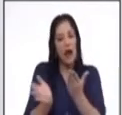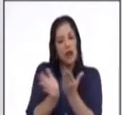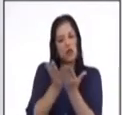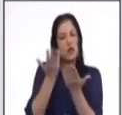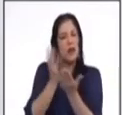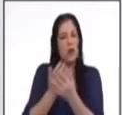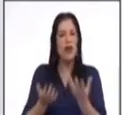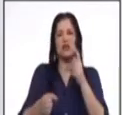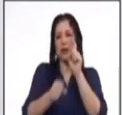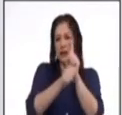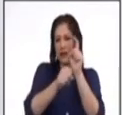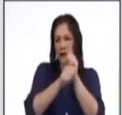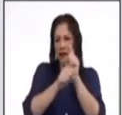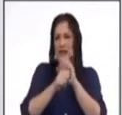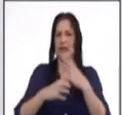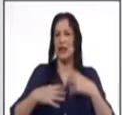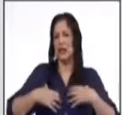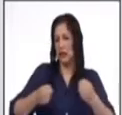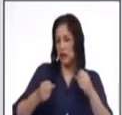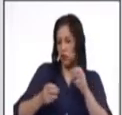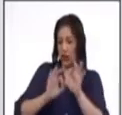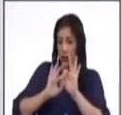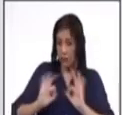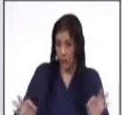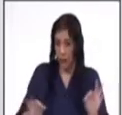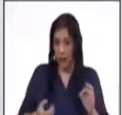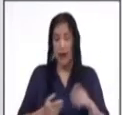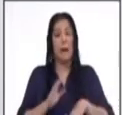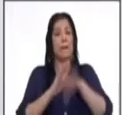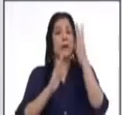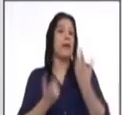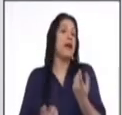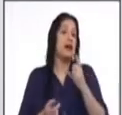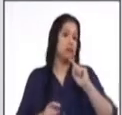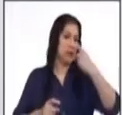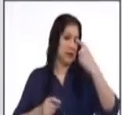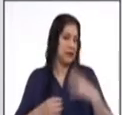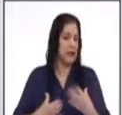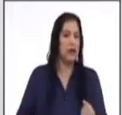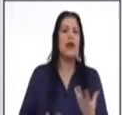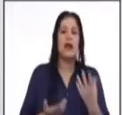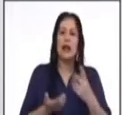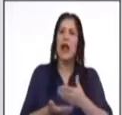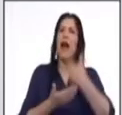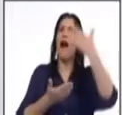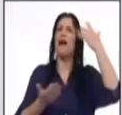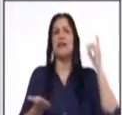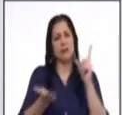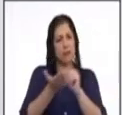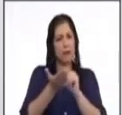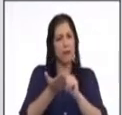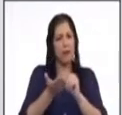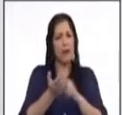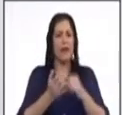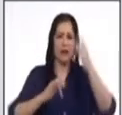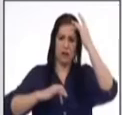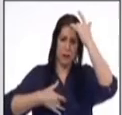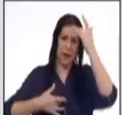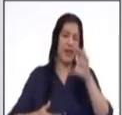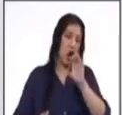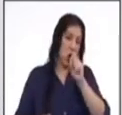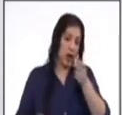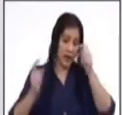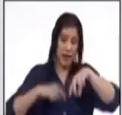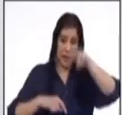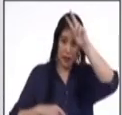sobre educación sanitaria en atención primaria de salud, editado 2 años antes de la epidemia de cólera